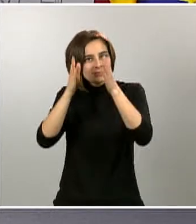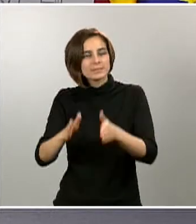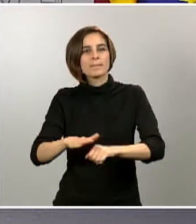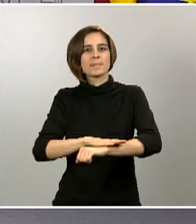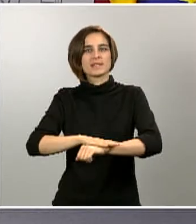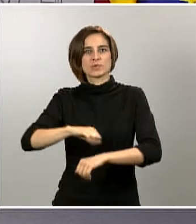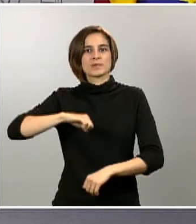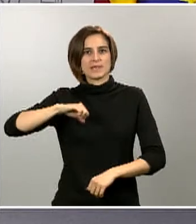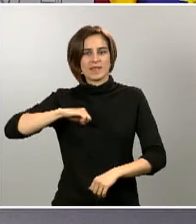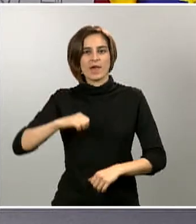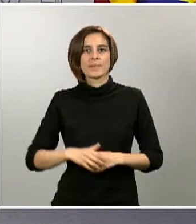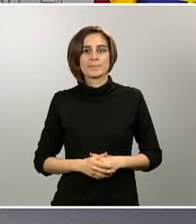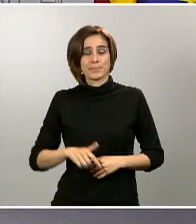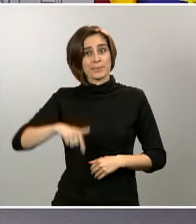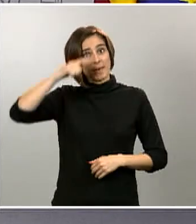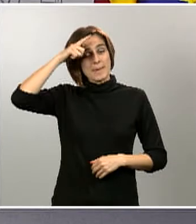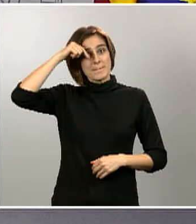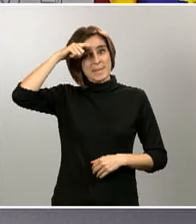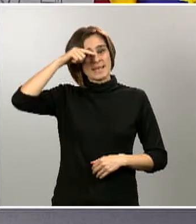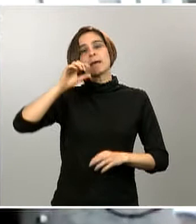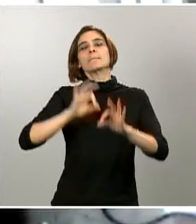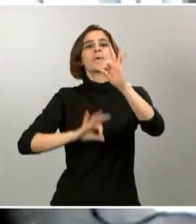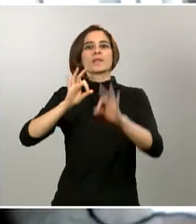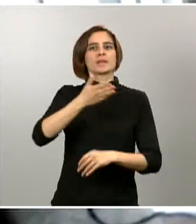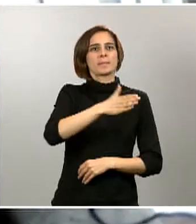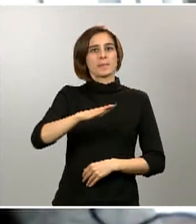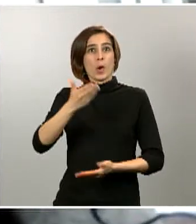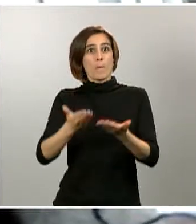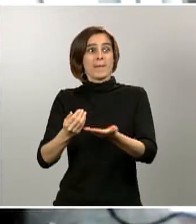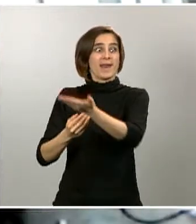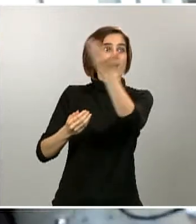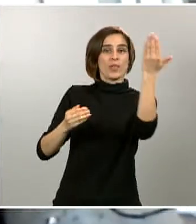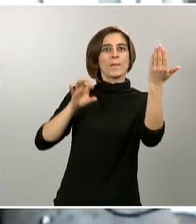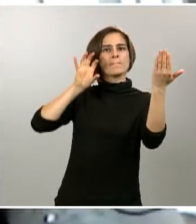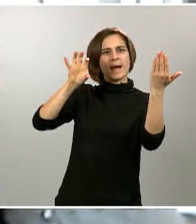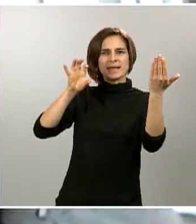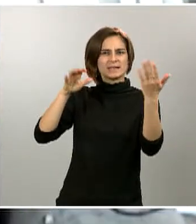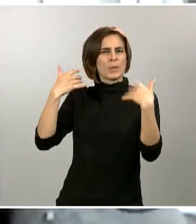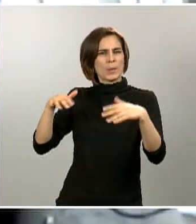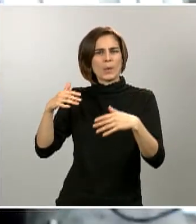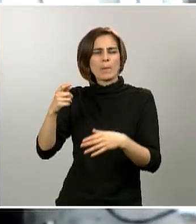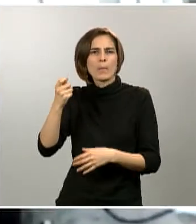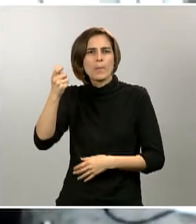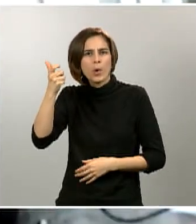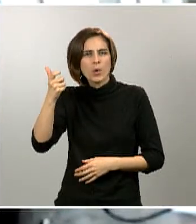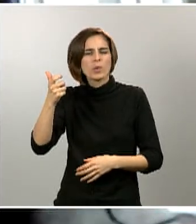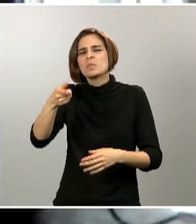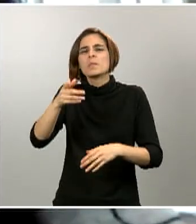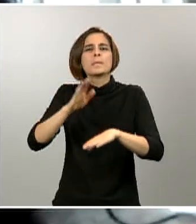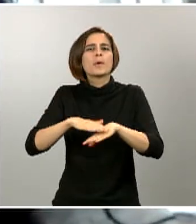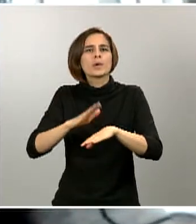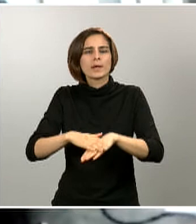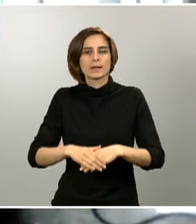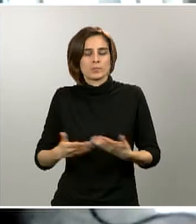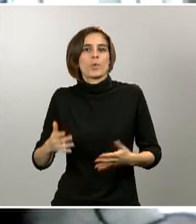registra una de las tasas de mortalidad más bajas del país. ¿A qué se debe este dato? Y con lo positivo que es, ya que la ciudad está